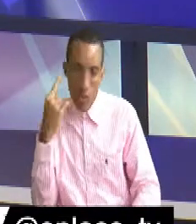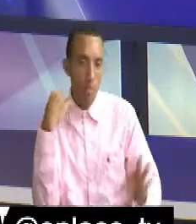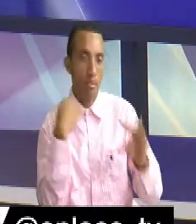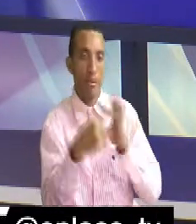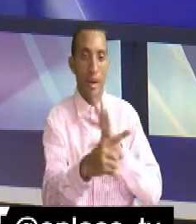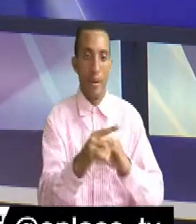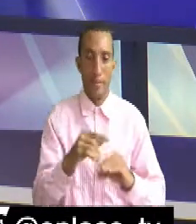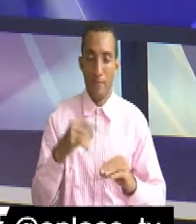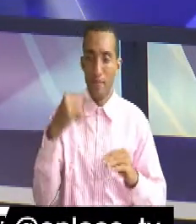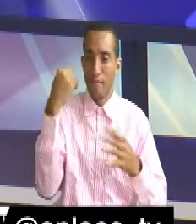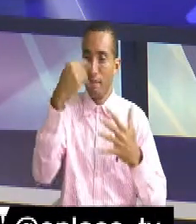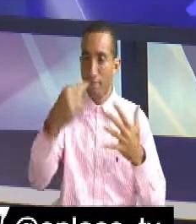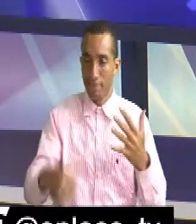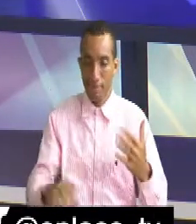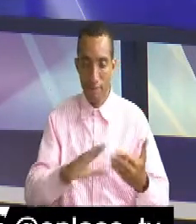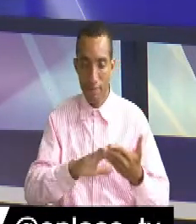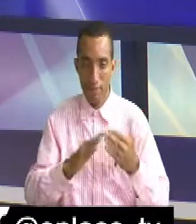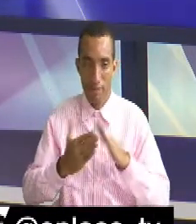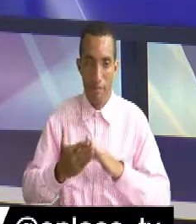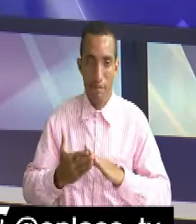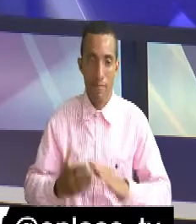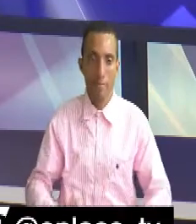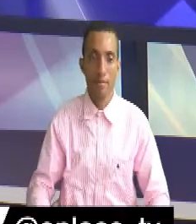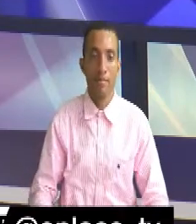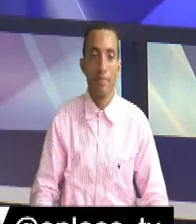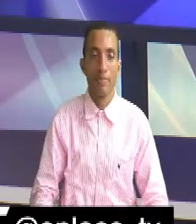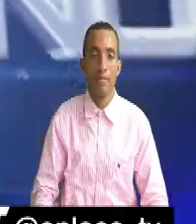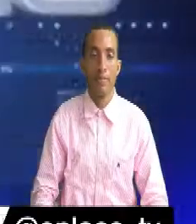las diferentes comunas de Barranca Bermeja.